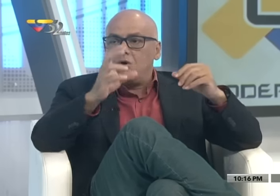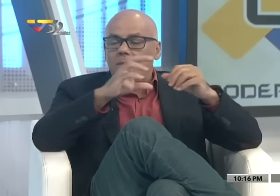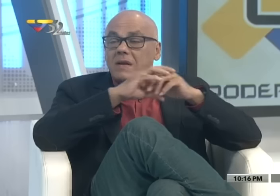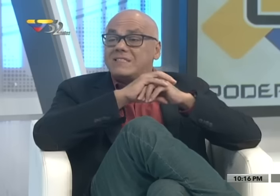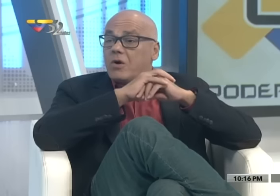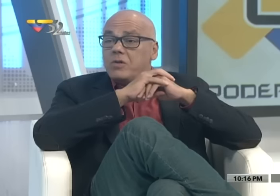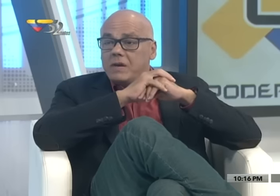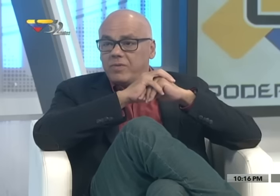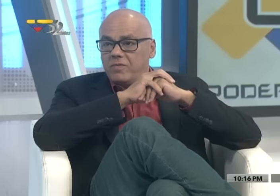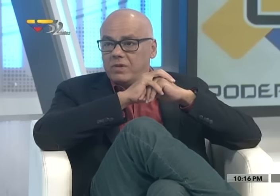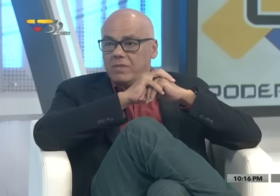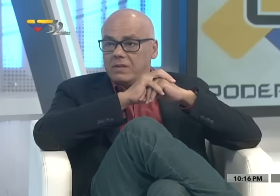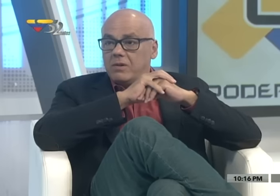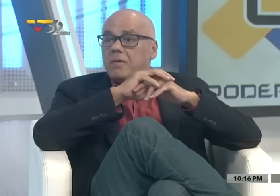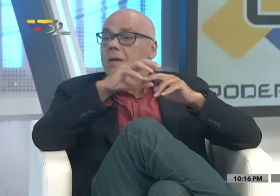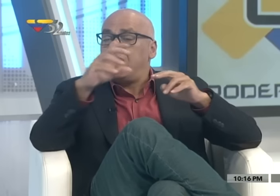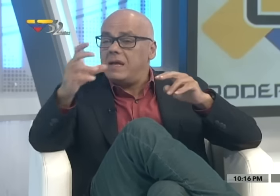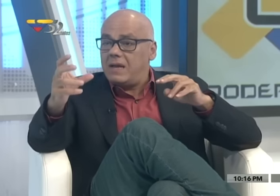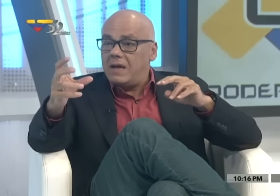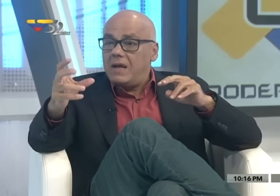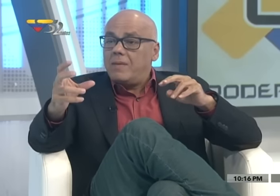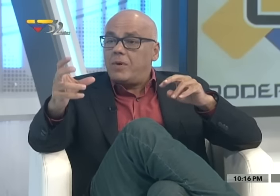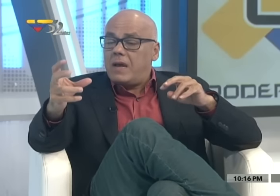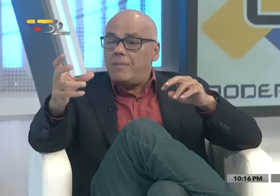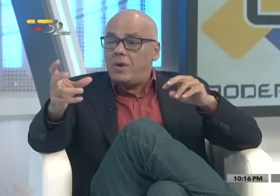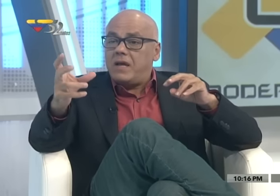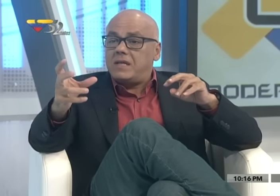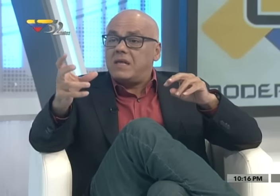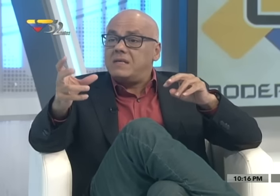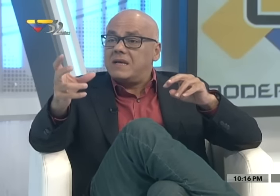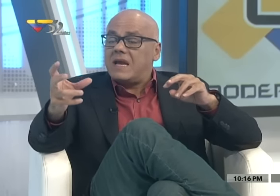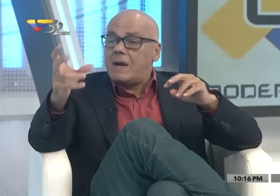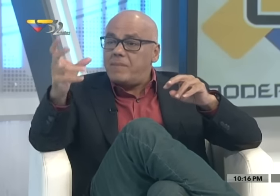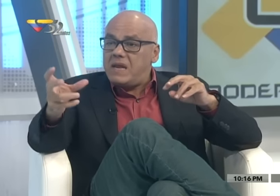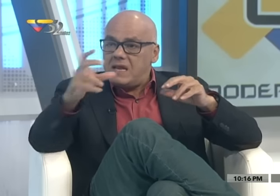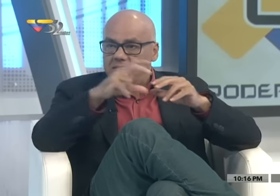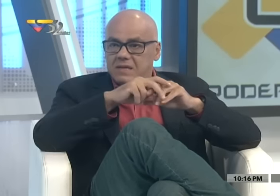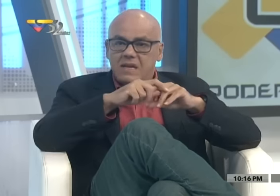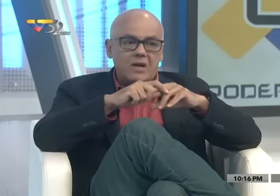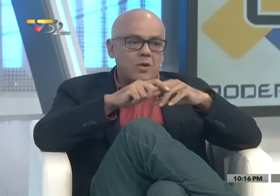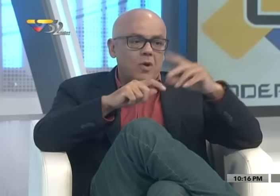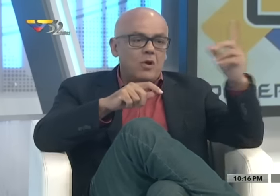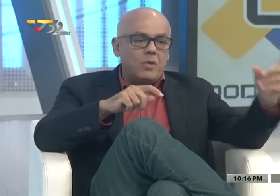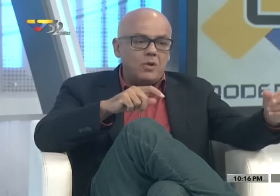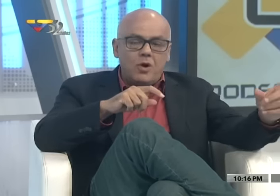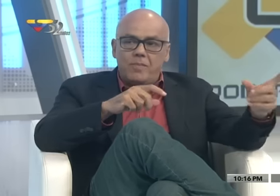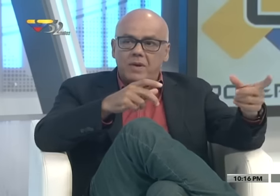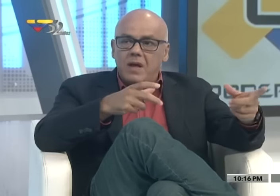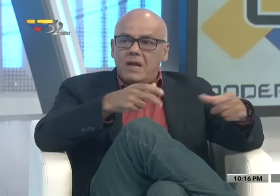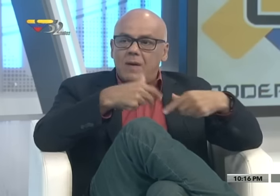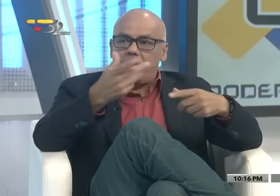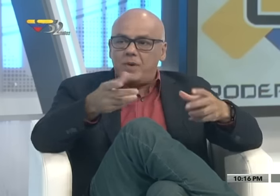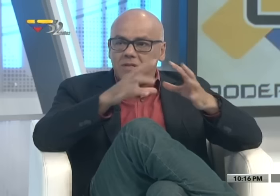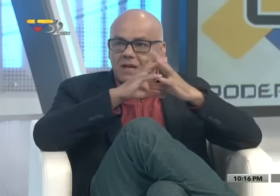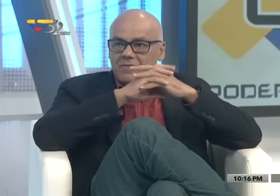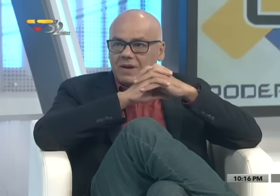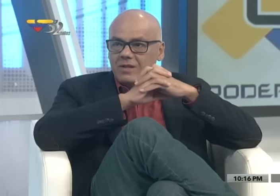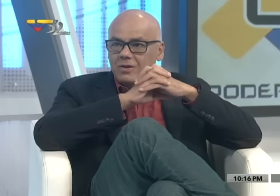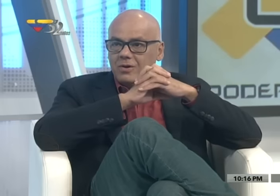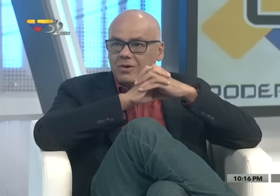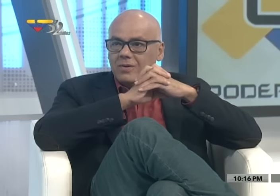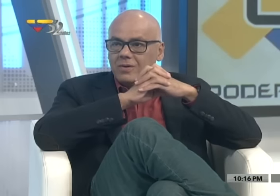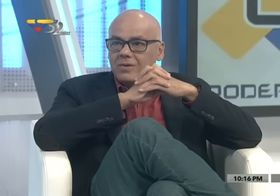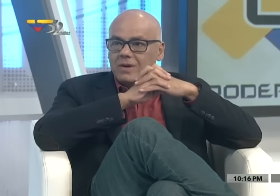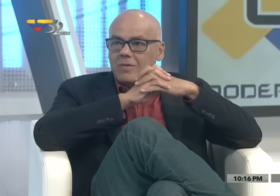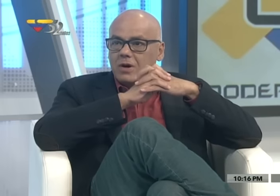alup con capriles se odian profundamente no habría manera Por ejemplo hay gente que dice que capriles le robó a Leopoldo López la propuesta de